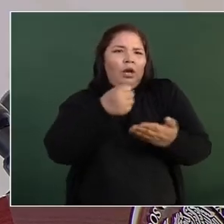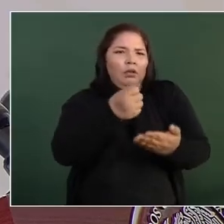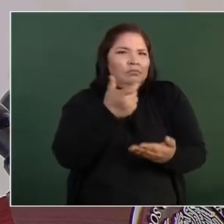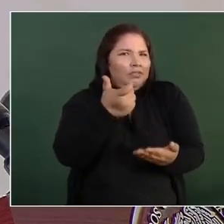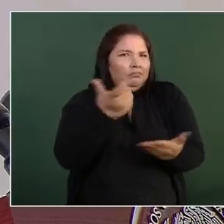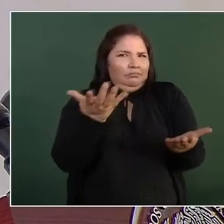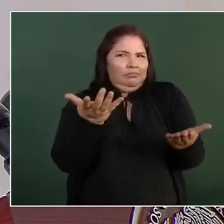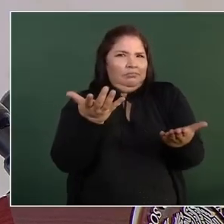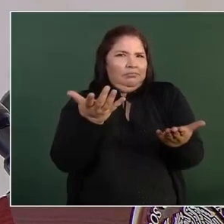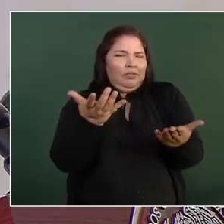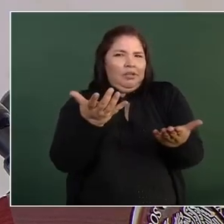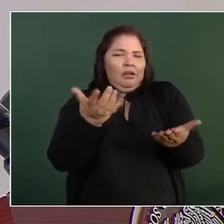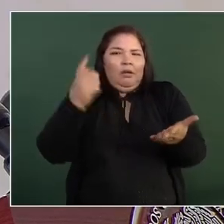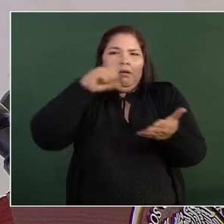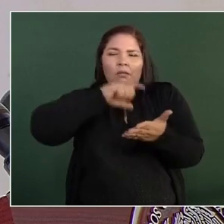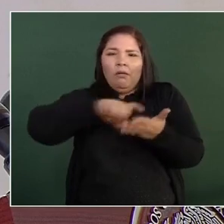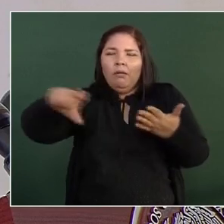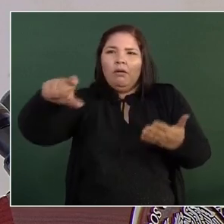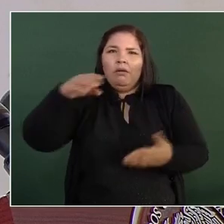Simplemente la compra del maíz,